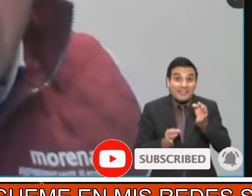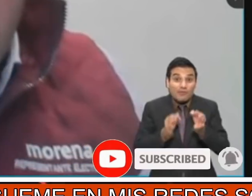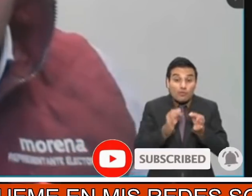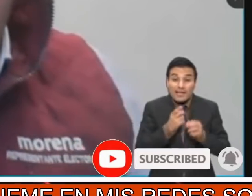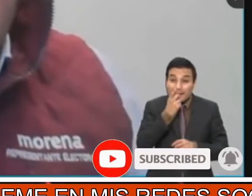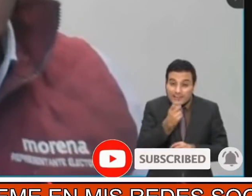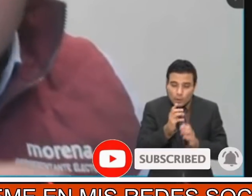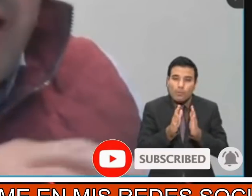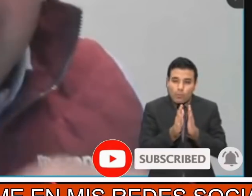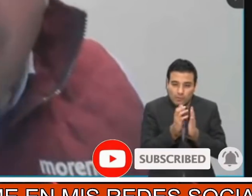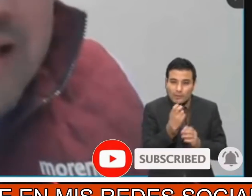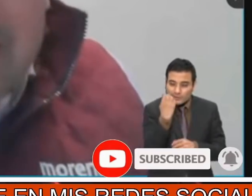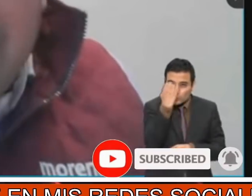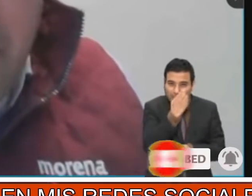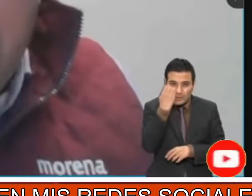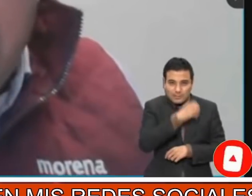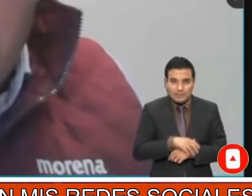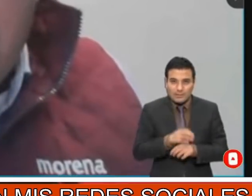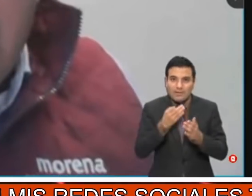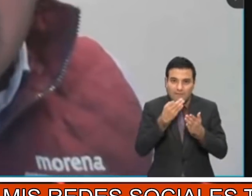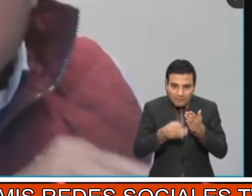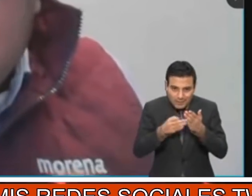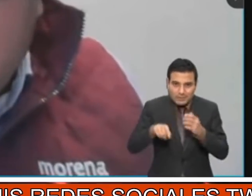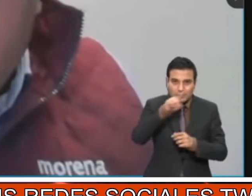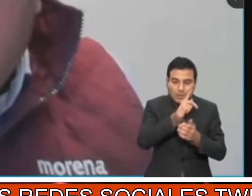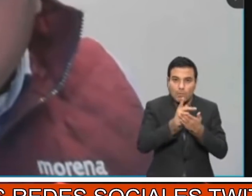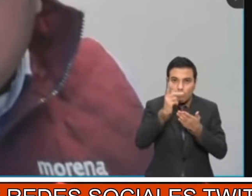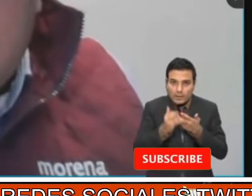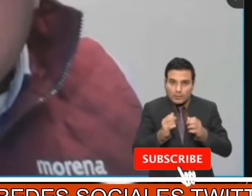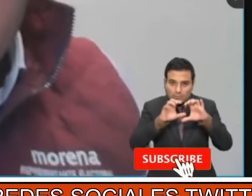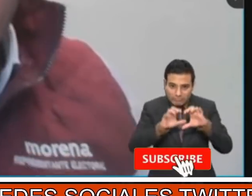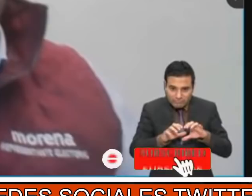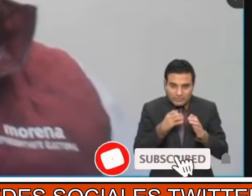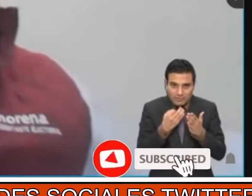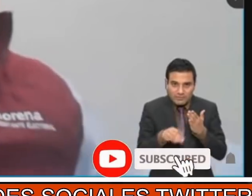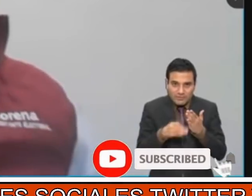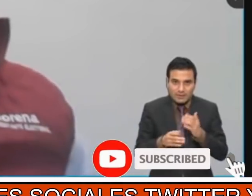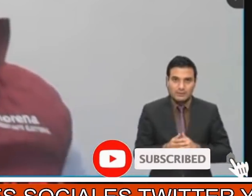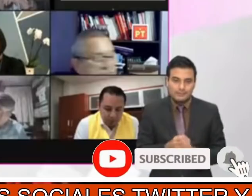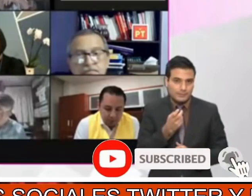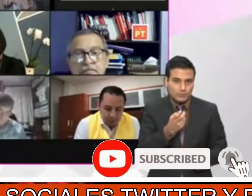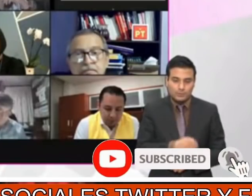autoridad valorara, y eso es lo que no está en el proyecto que se circuló.